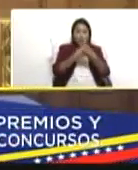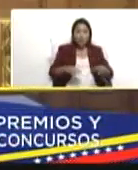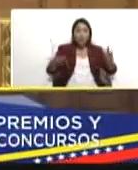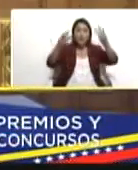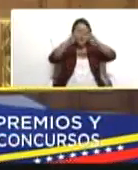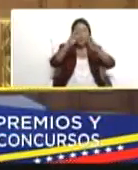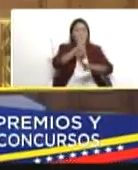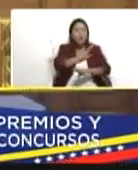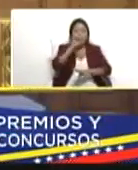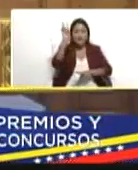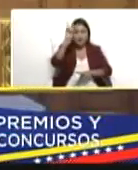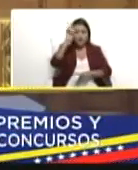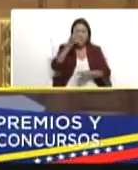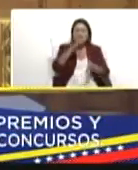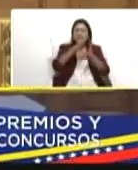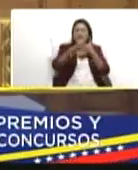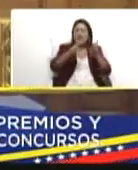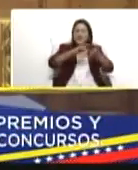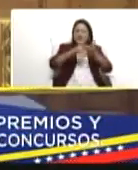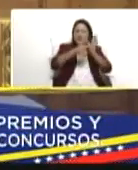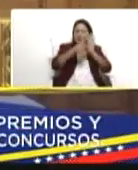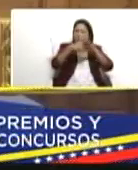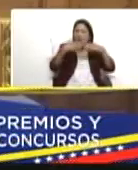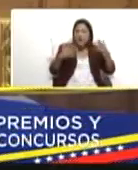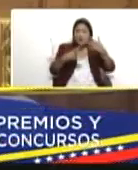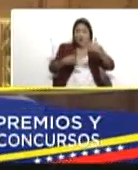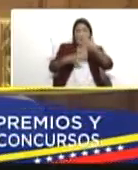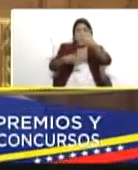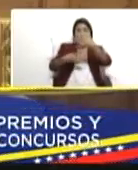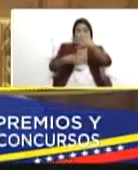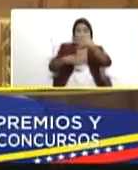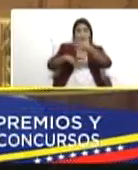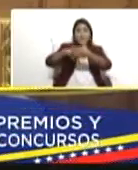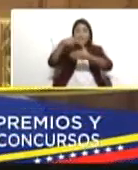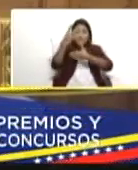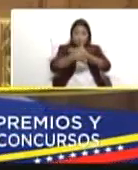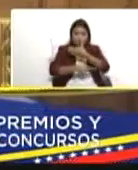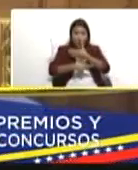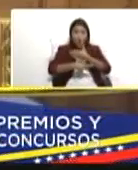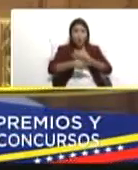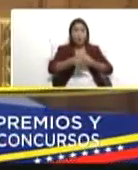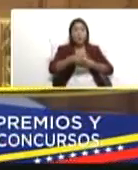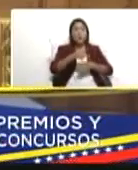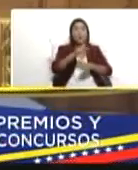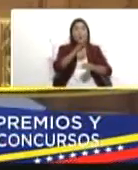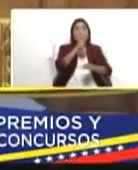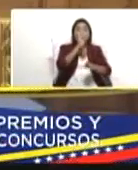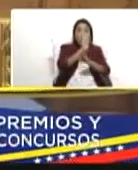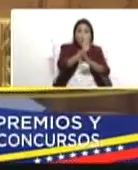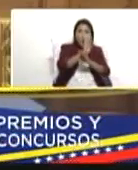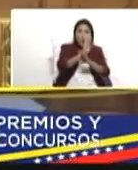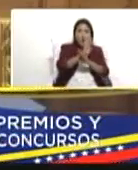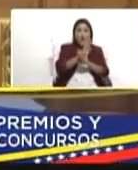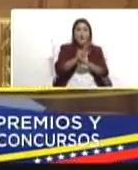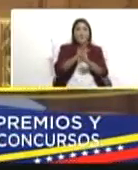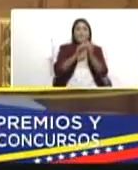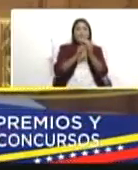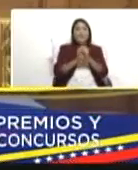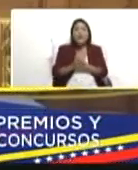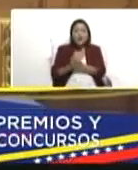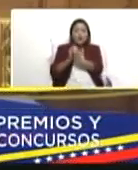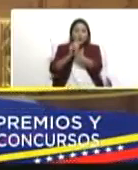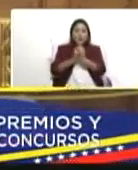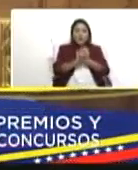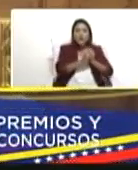la humanidad y se trata de el programa de salvaguardia de bandos y parrandas de los Santos Inocentes